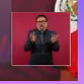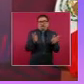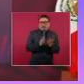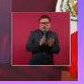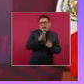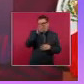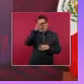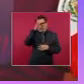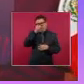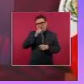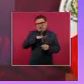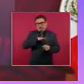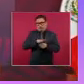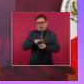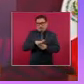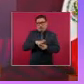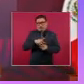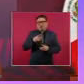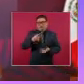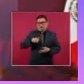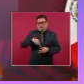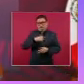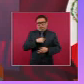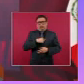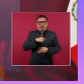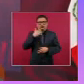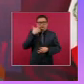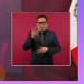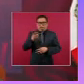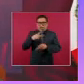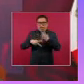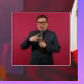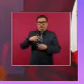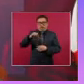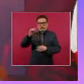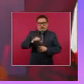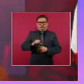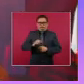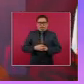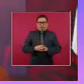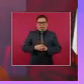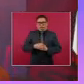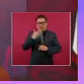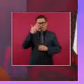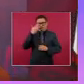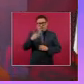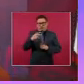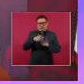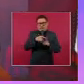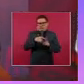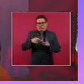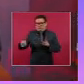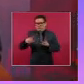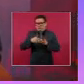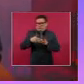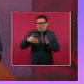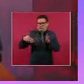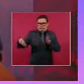acordó que nos acompañara el día de hoy, porque es el tramo más,